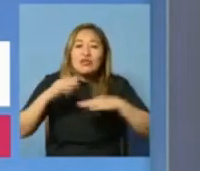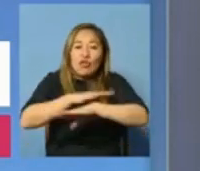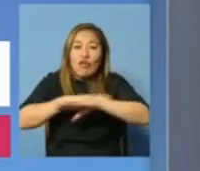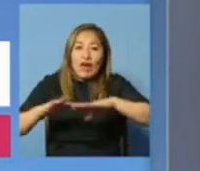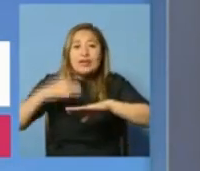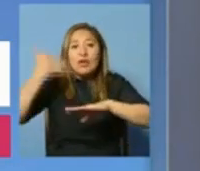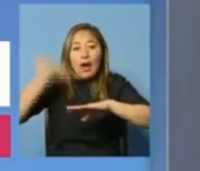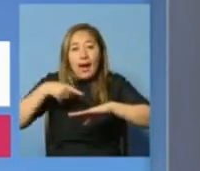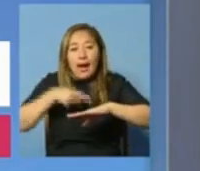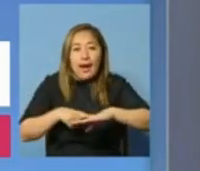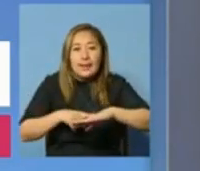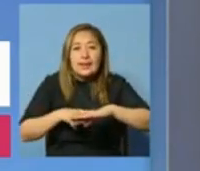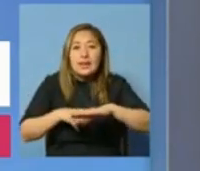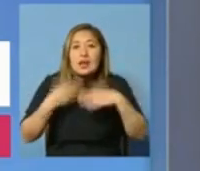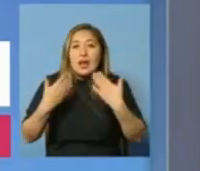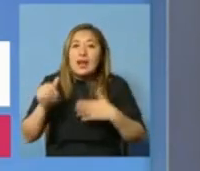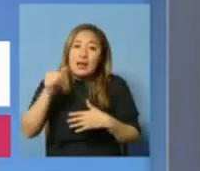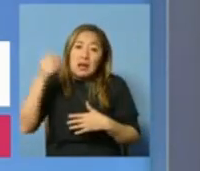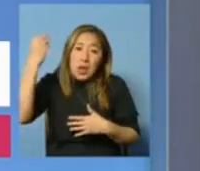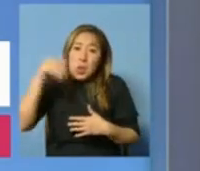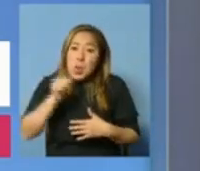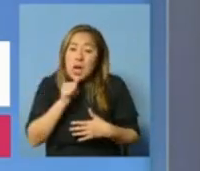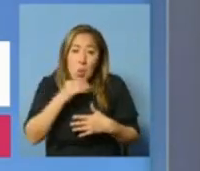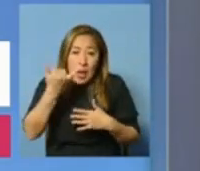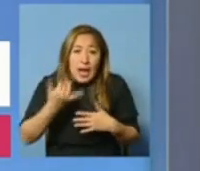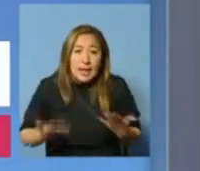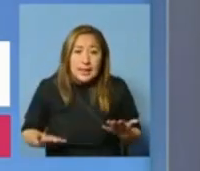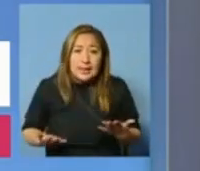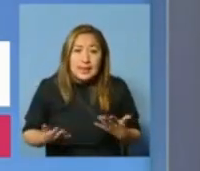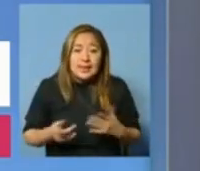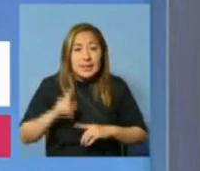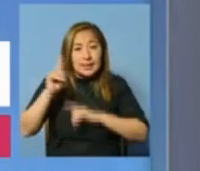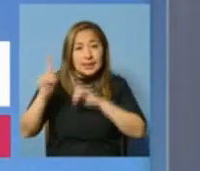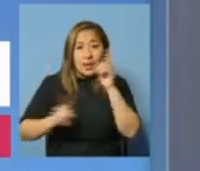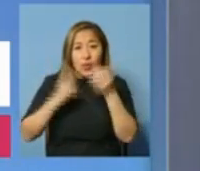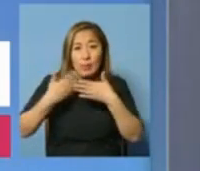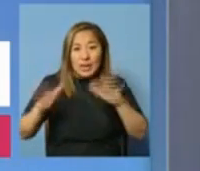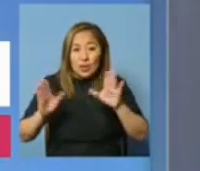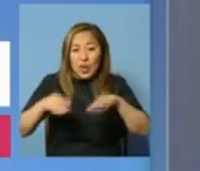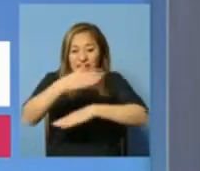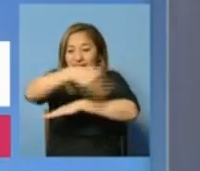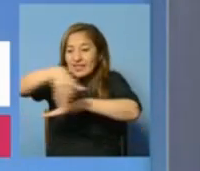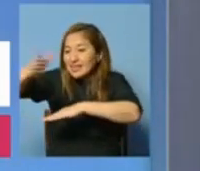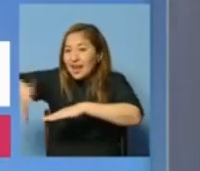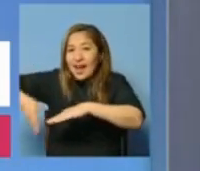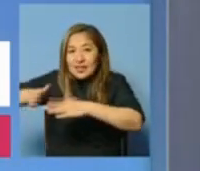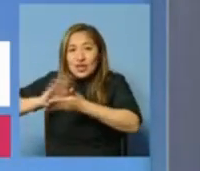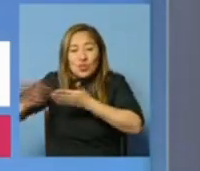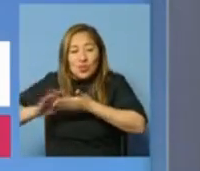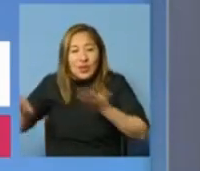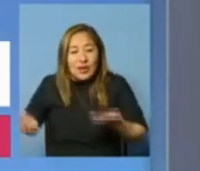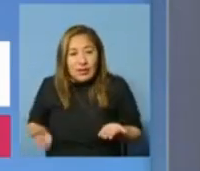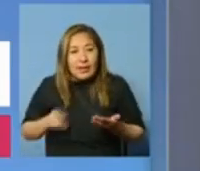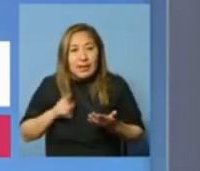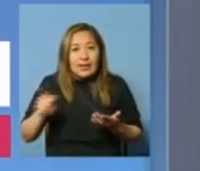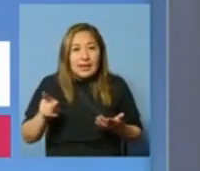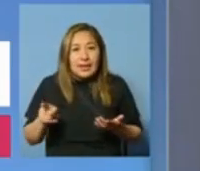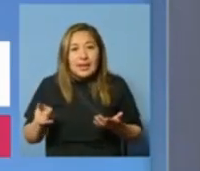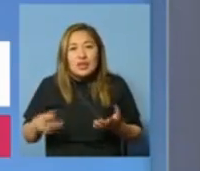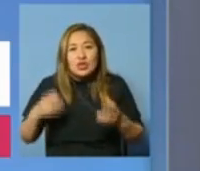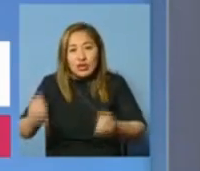básicos necesarios, como era la luz, como era el agua, la apertura de calle, digamos. En esto